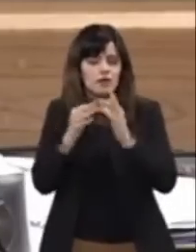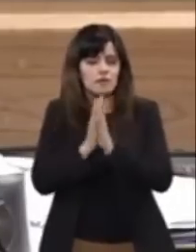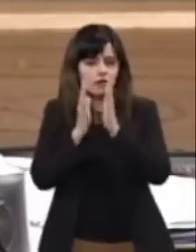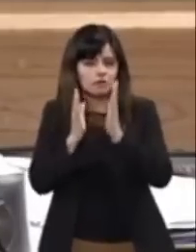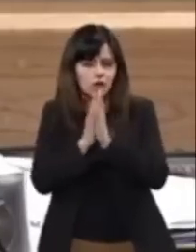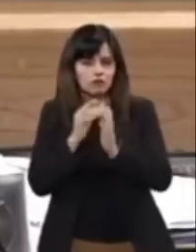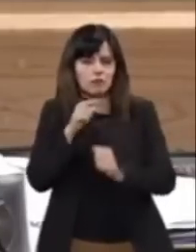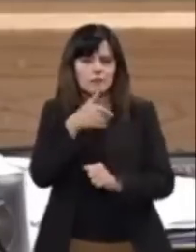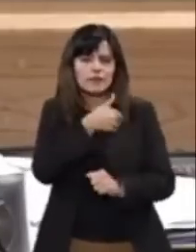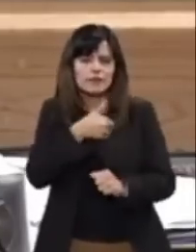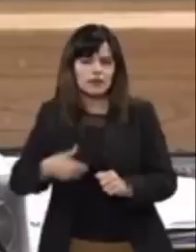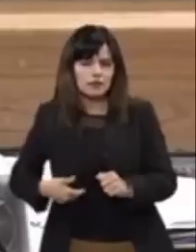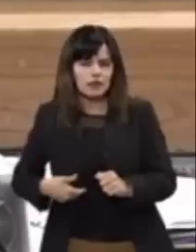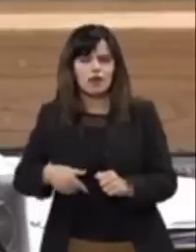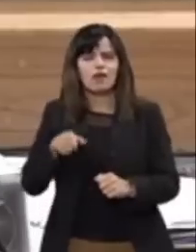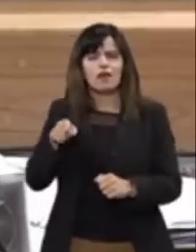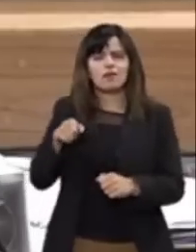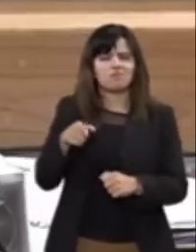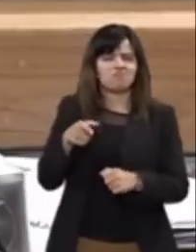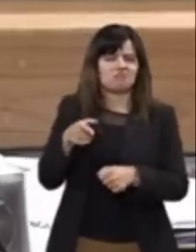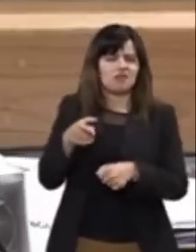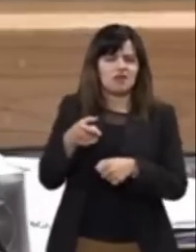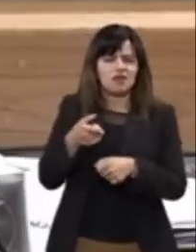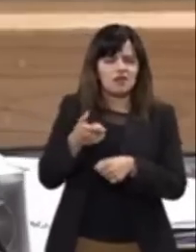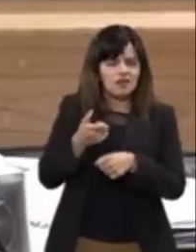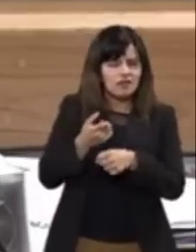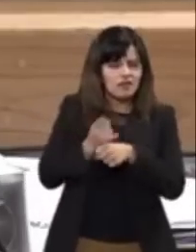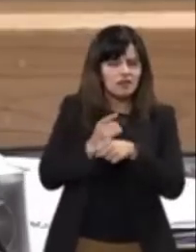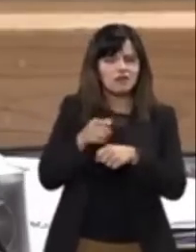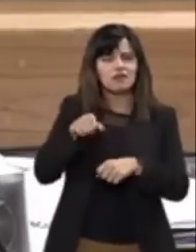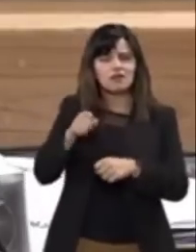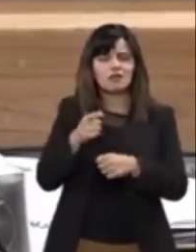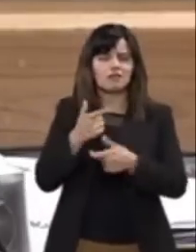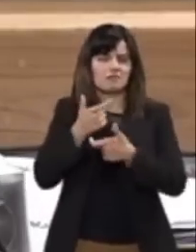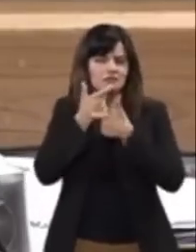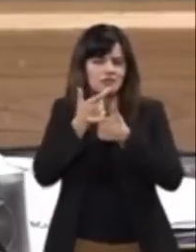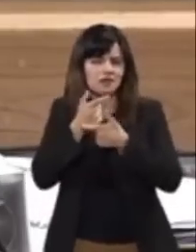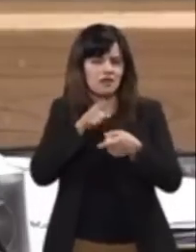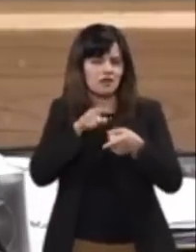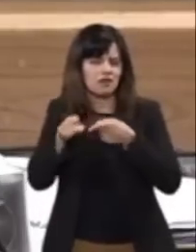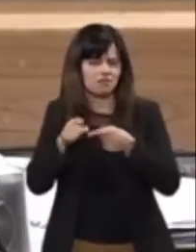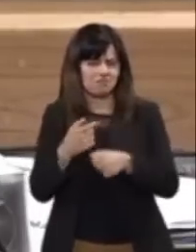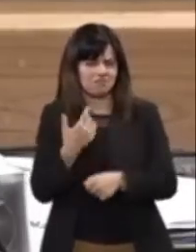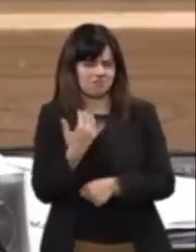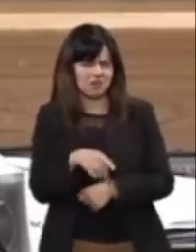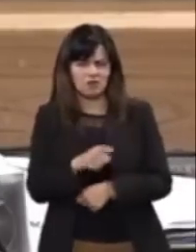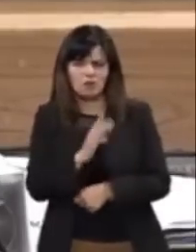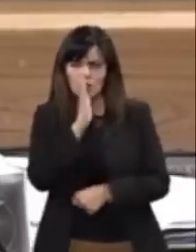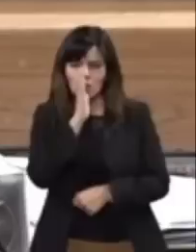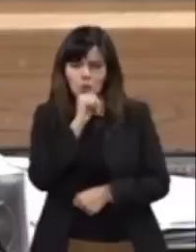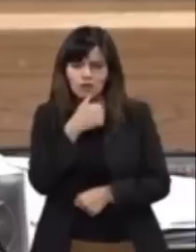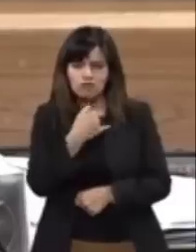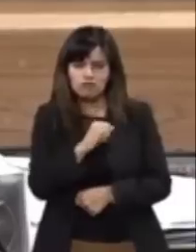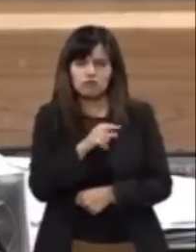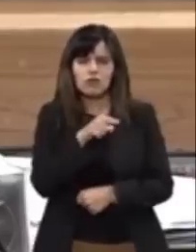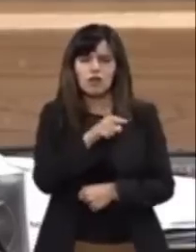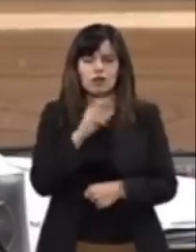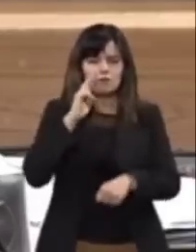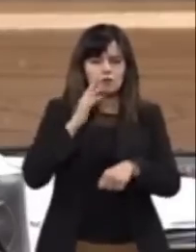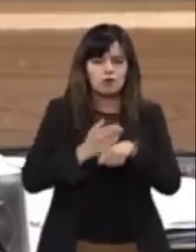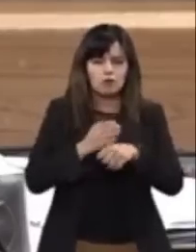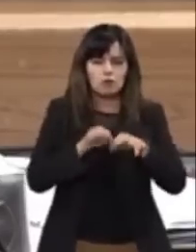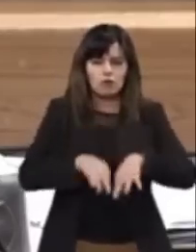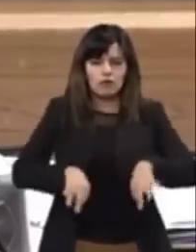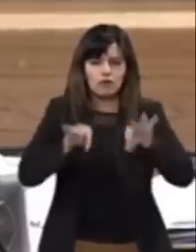Eso es indigno para alguien que tenga este cargo tan importante y esperamos que a partir de